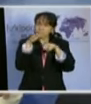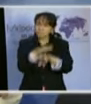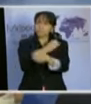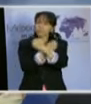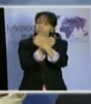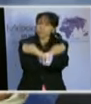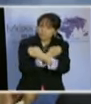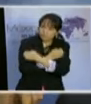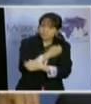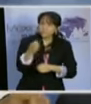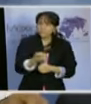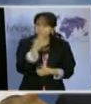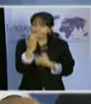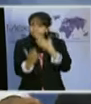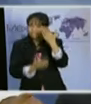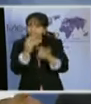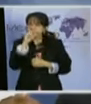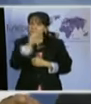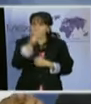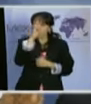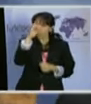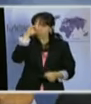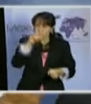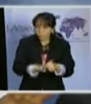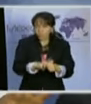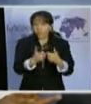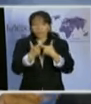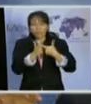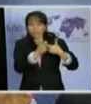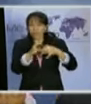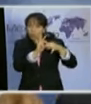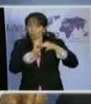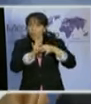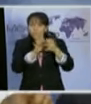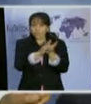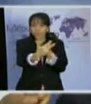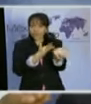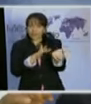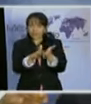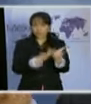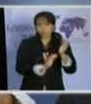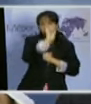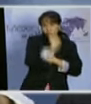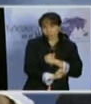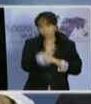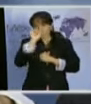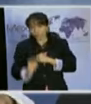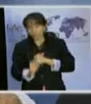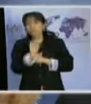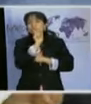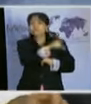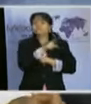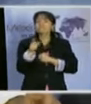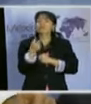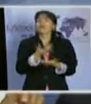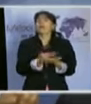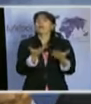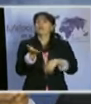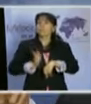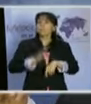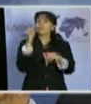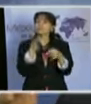en el ámbito de la cooperación sur-sur está cobrando relevancia. En los procesos